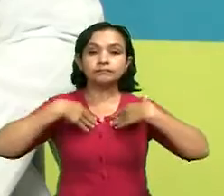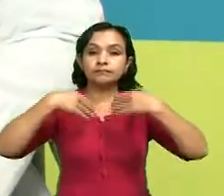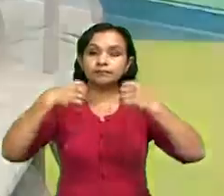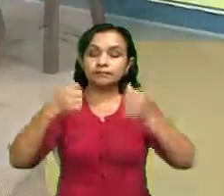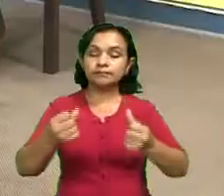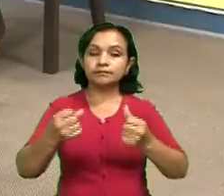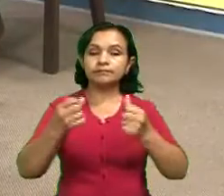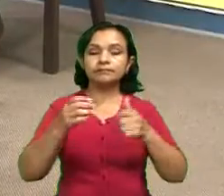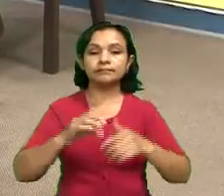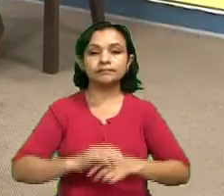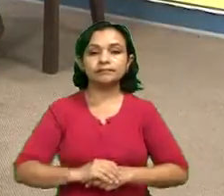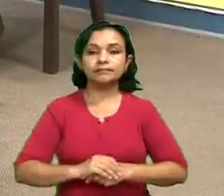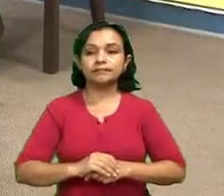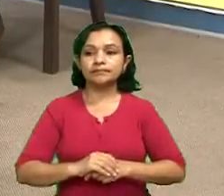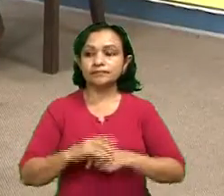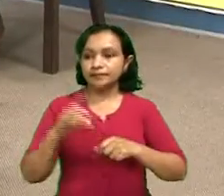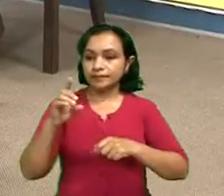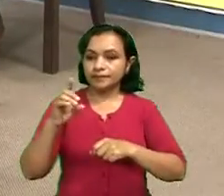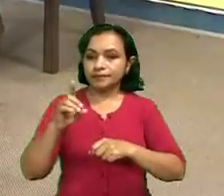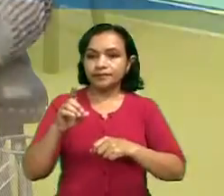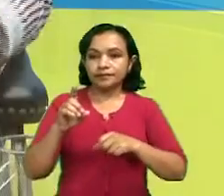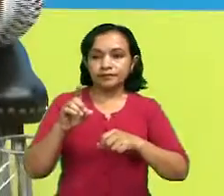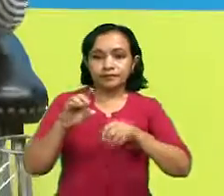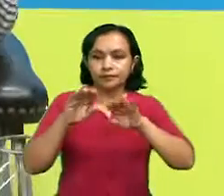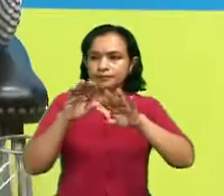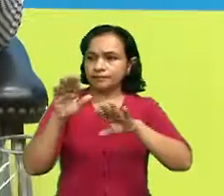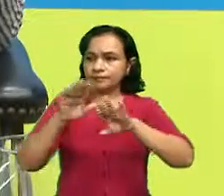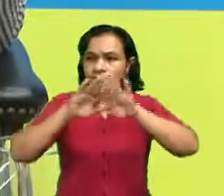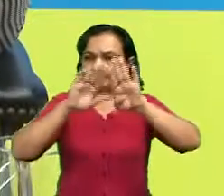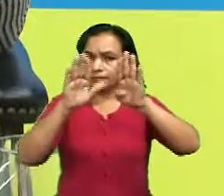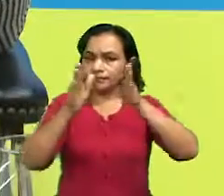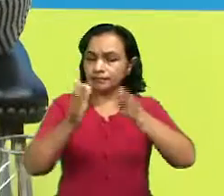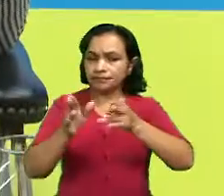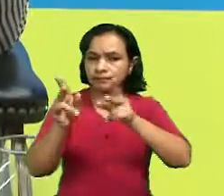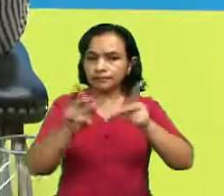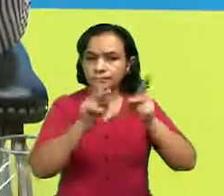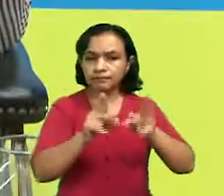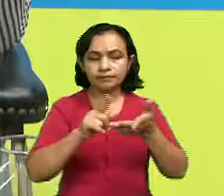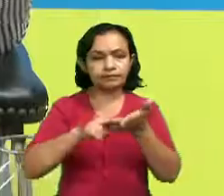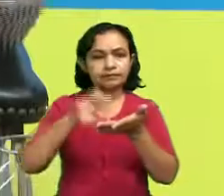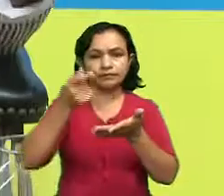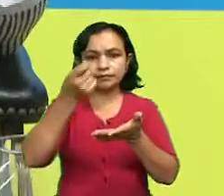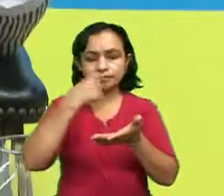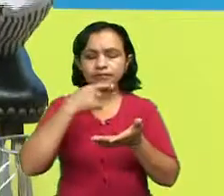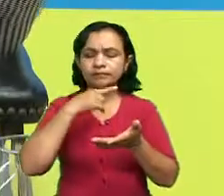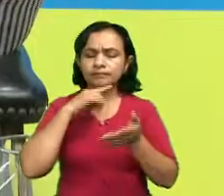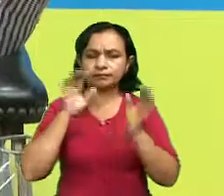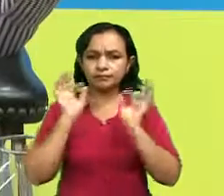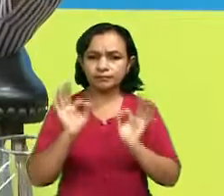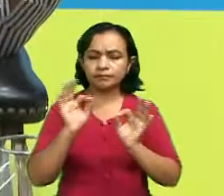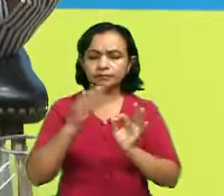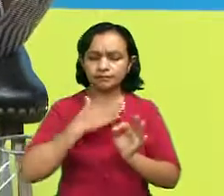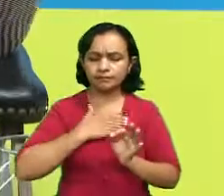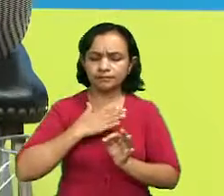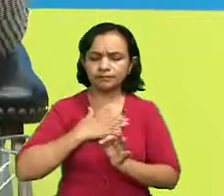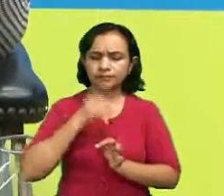Salud MINSA. Doctora, ¿hay personas o hay farmacéuticos que son conscientes? Por ejemplo, a mí me